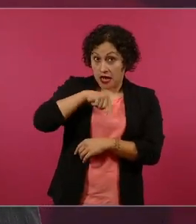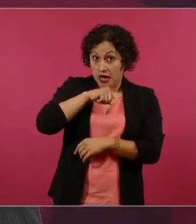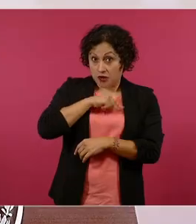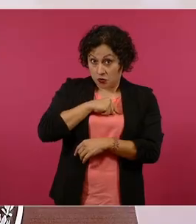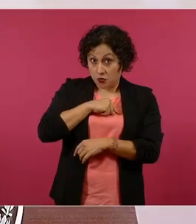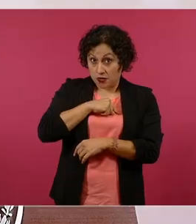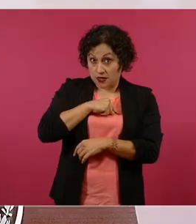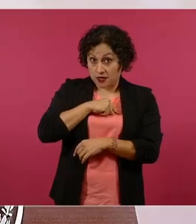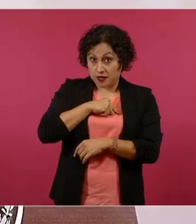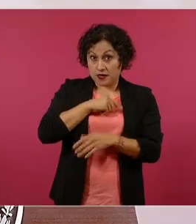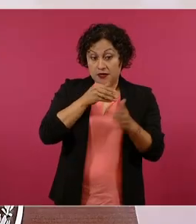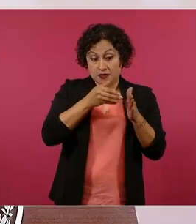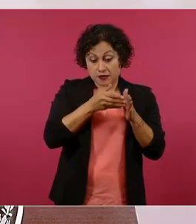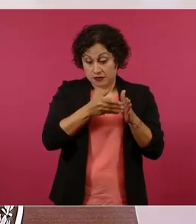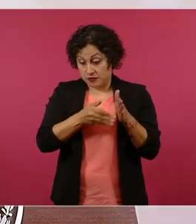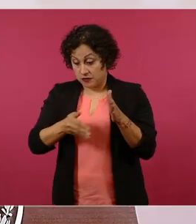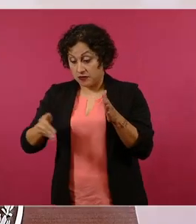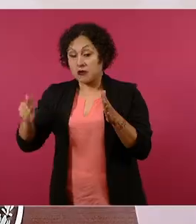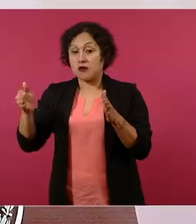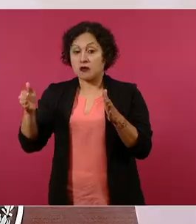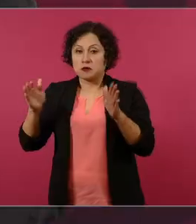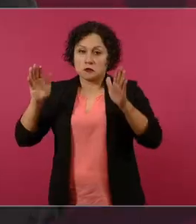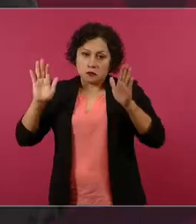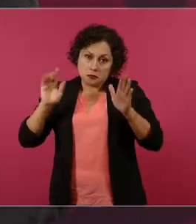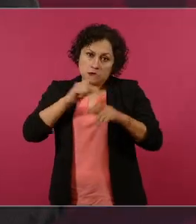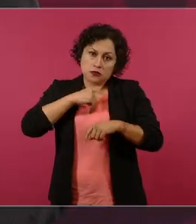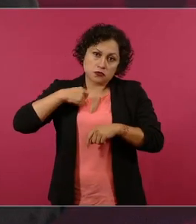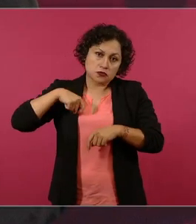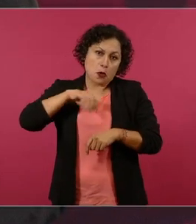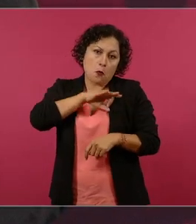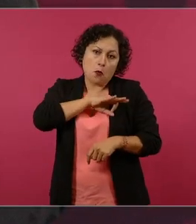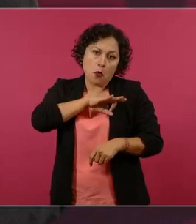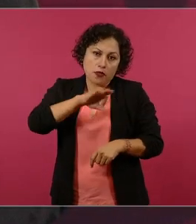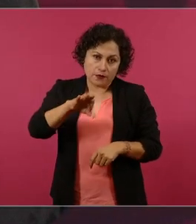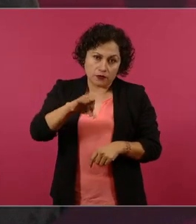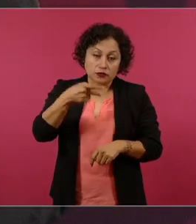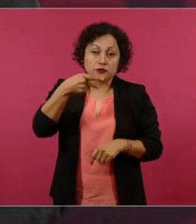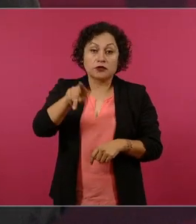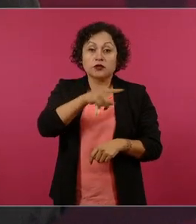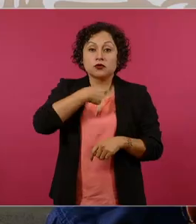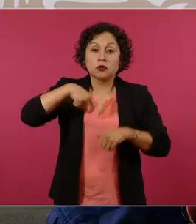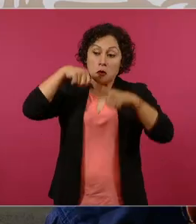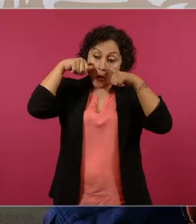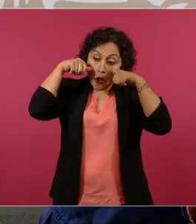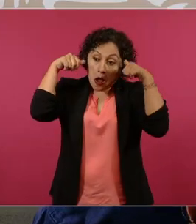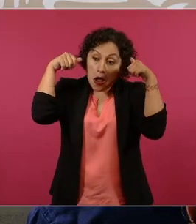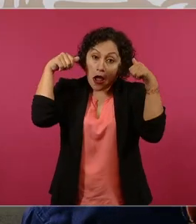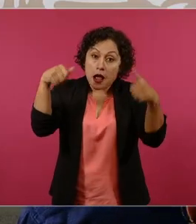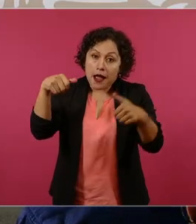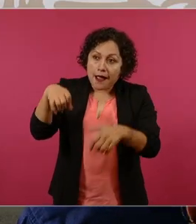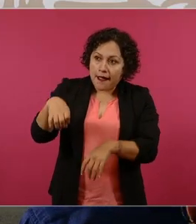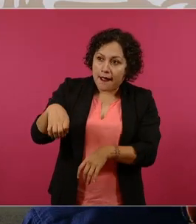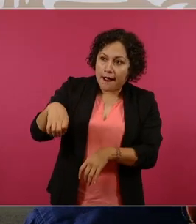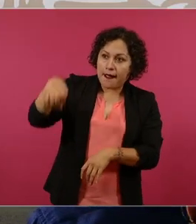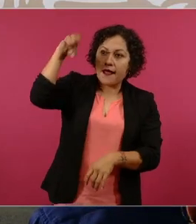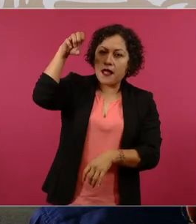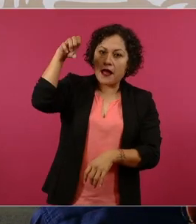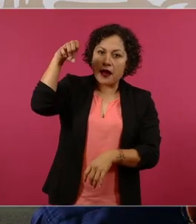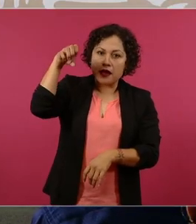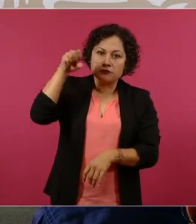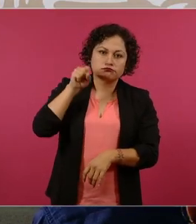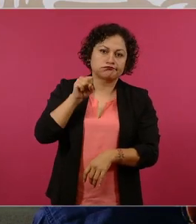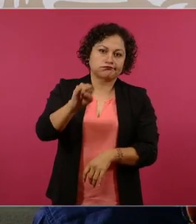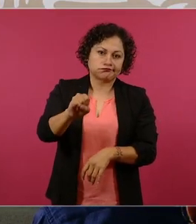posibilidades a los adultos mayores nunca a la mayoría sí Entonces tú no eso